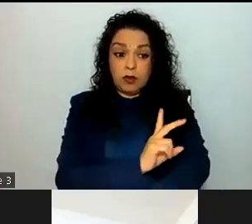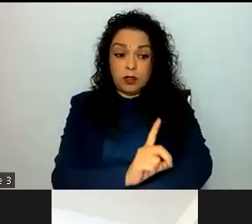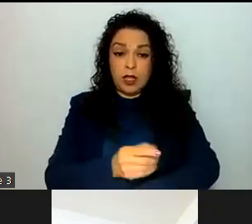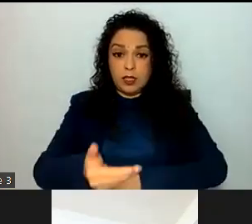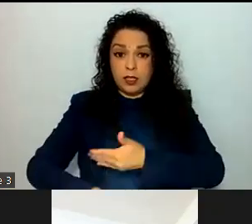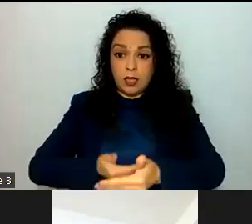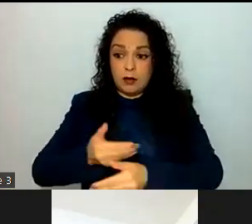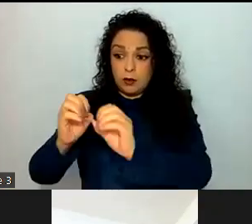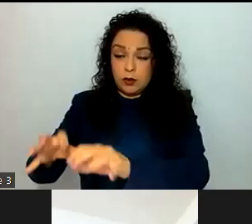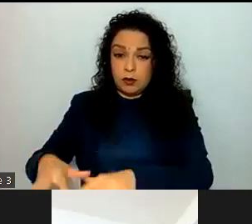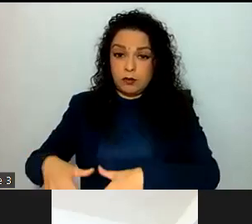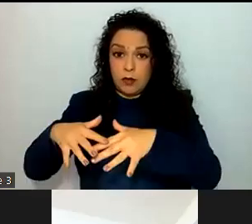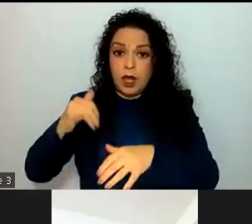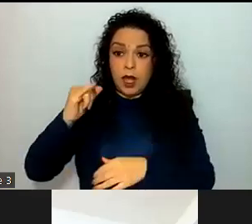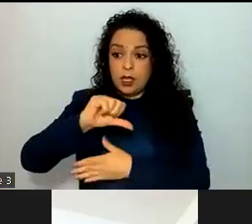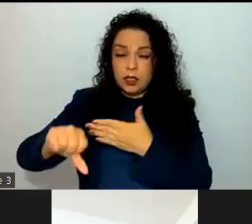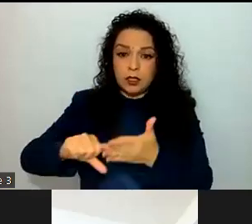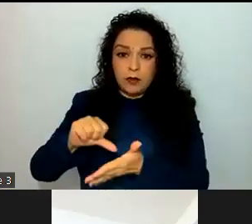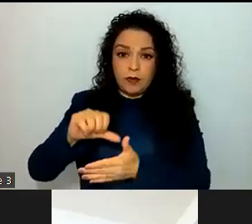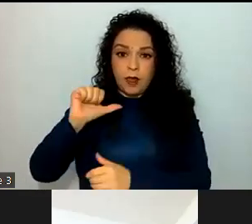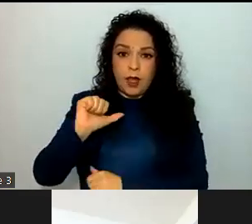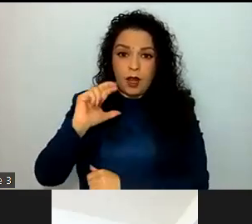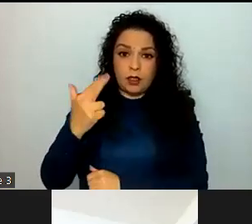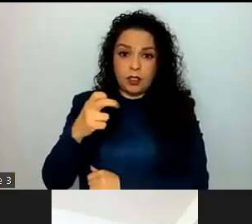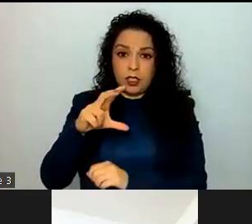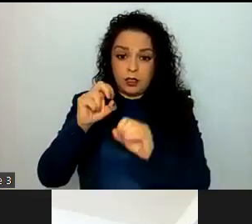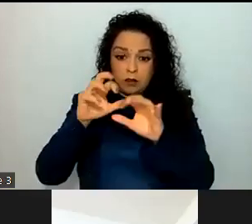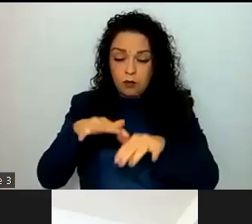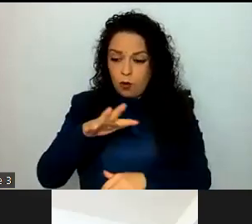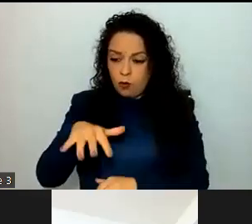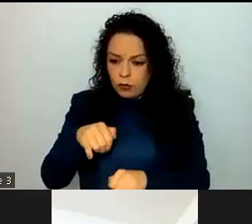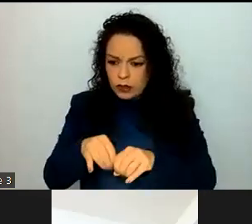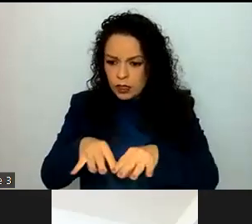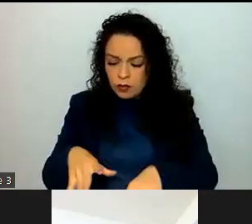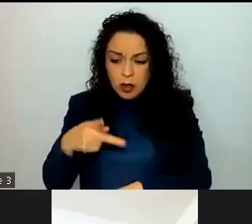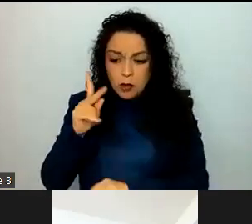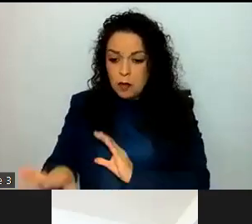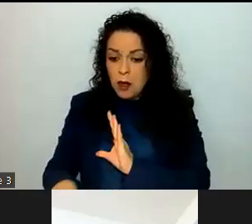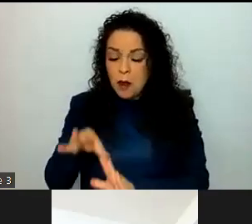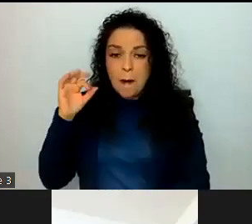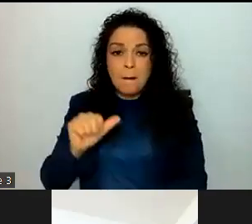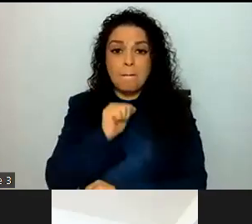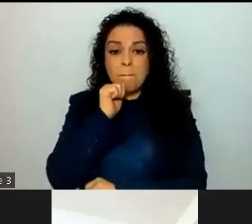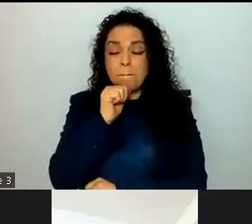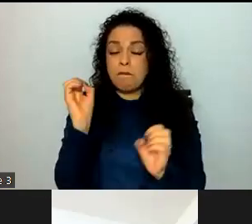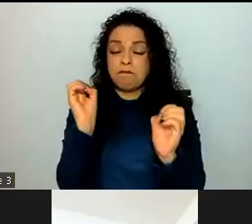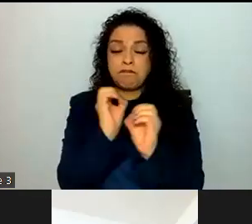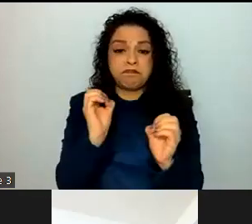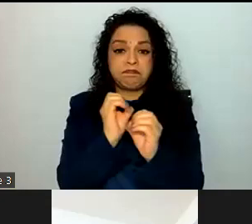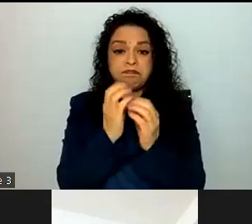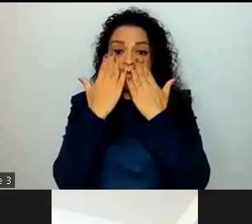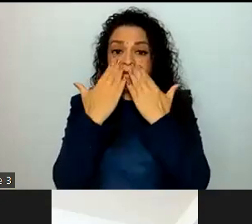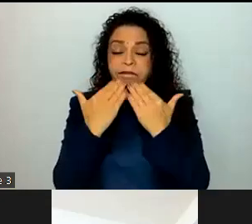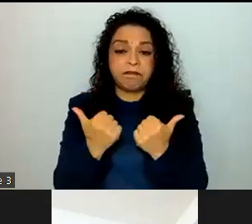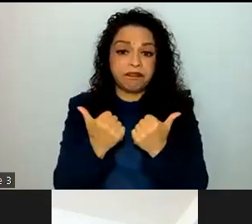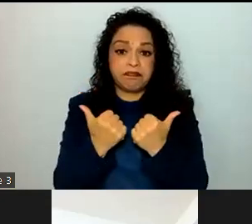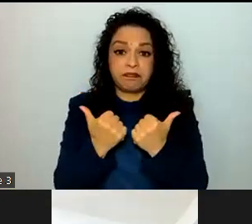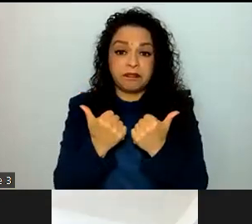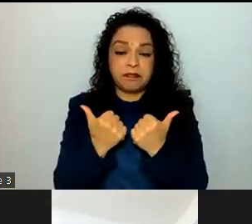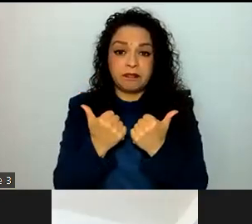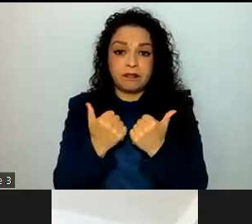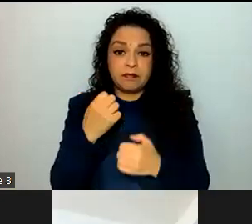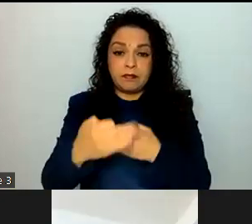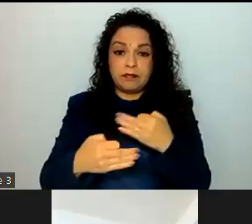Archivos Central hemos tratado de buscar la información que se requiere sin que hayamos obtenido un resultado favorable. Es